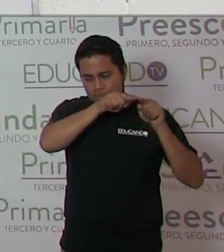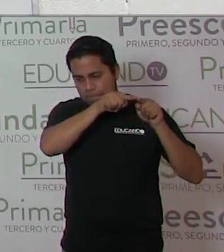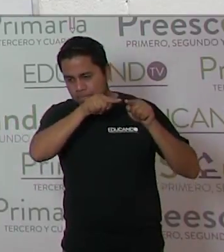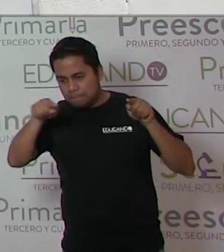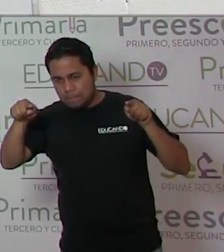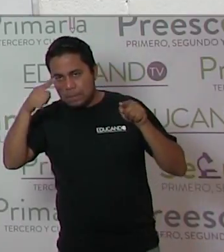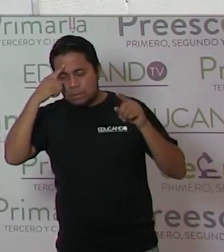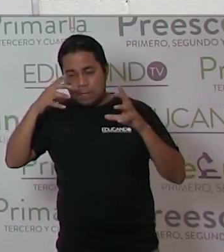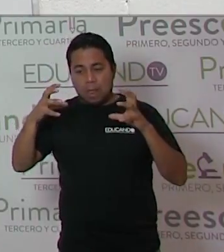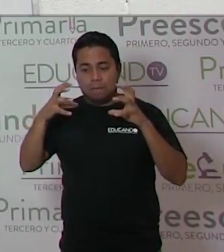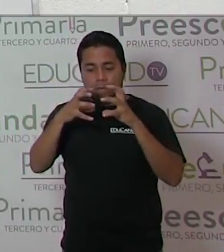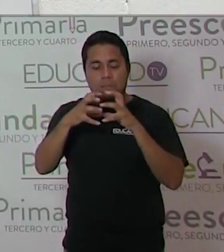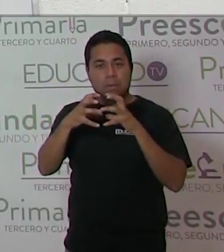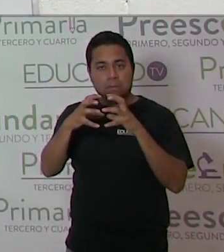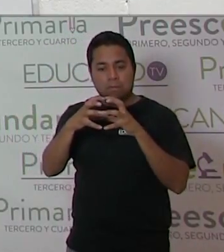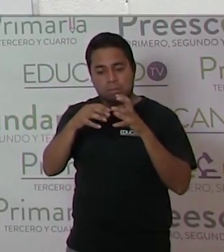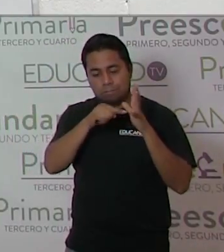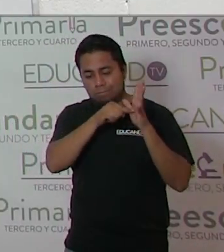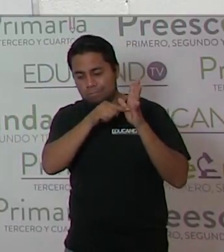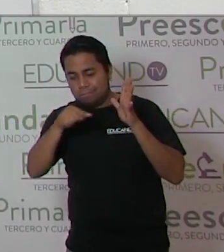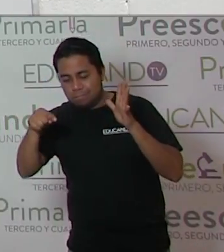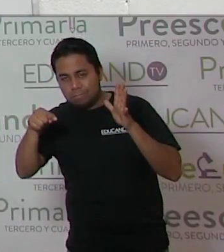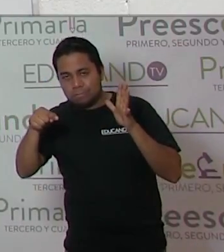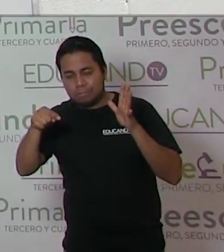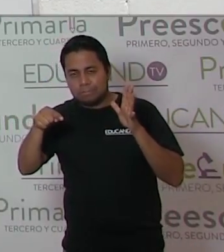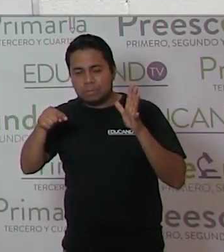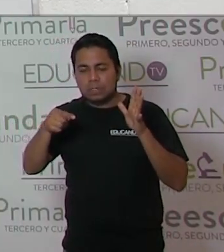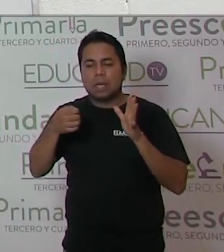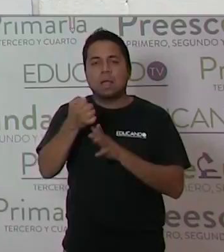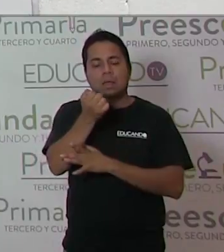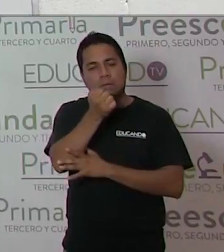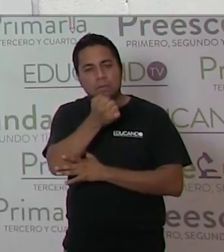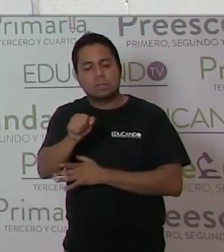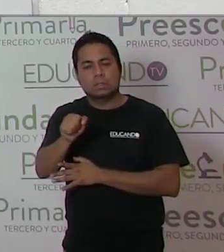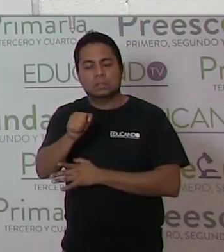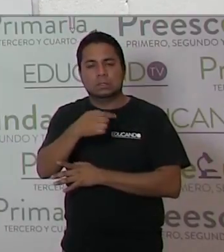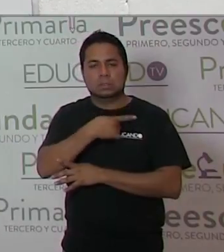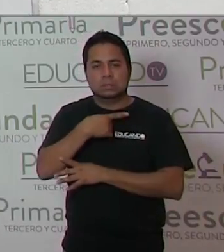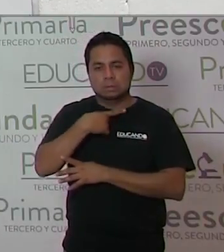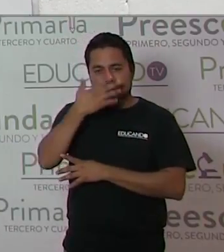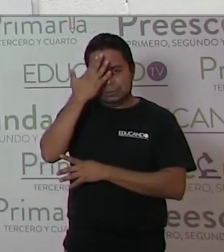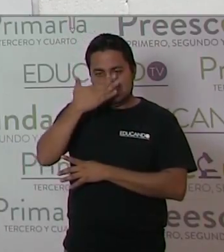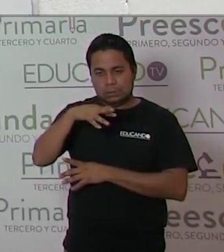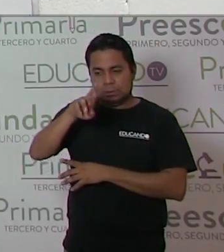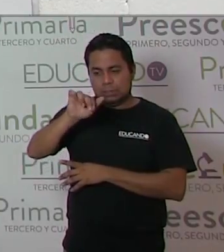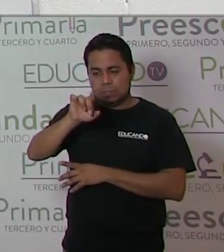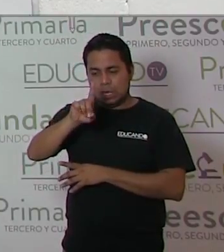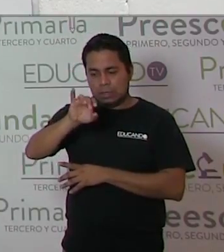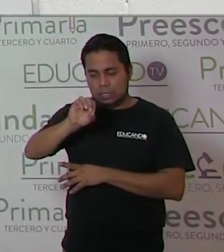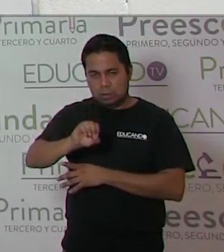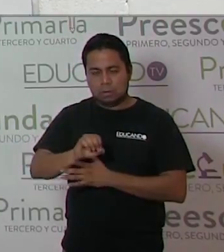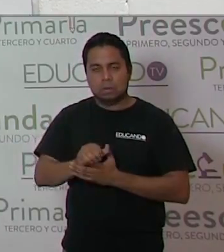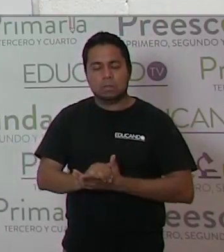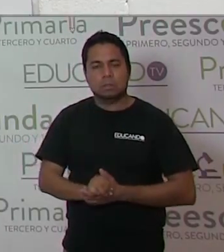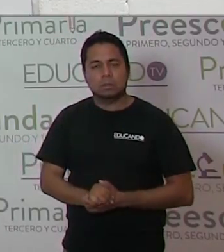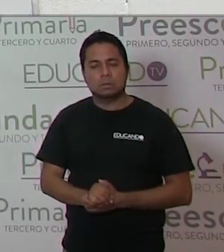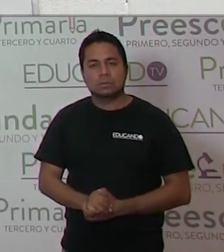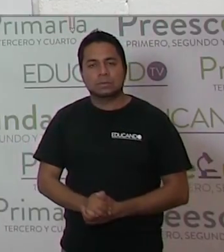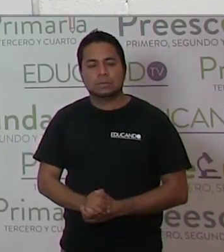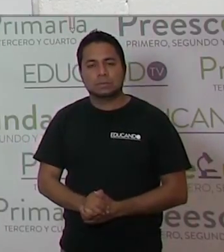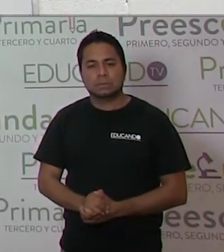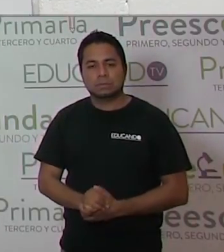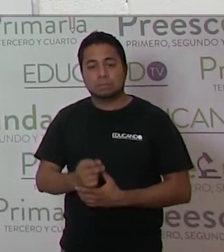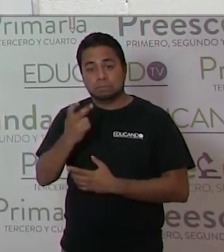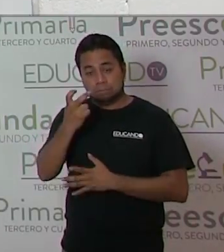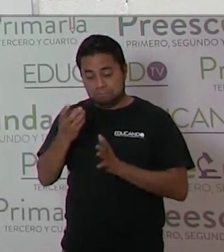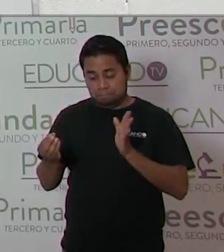diámetro para construir una esfera, tenemos que tener un radio. Y